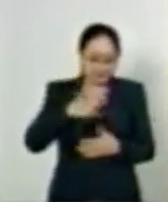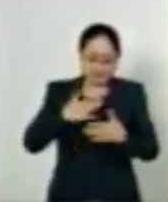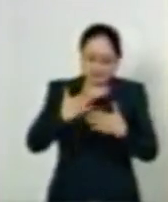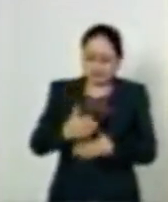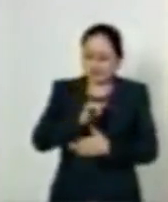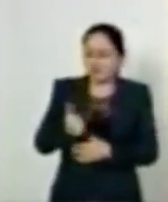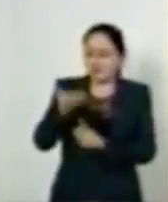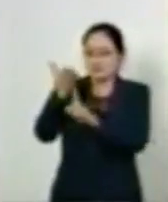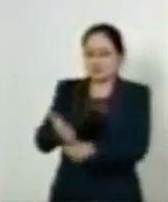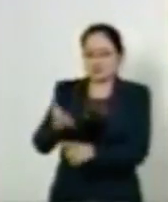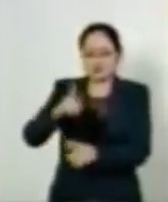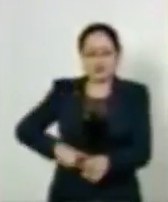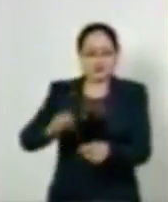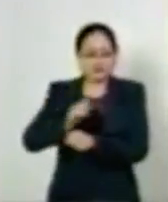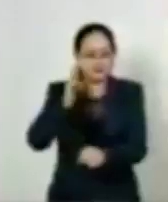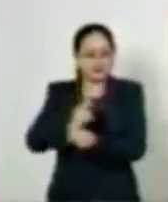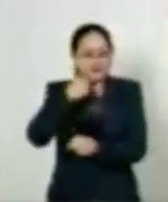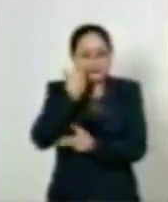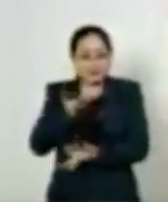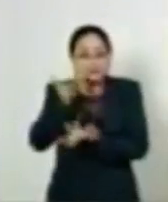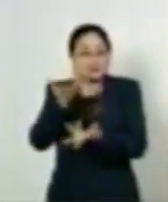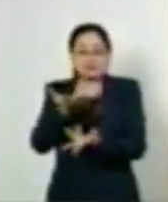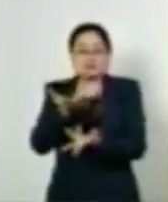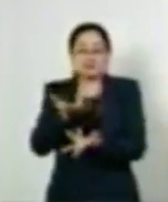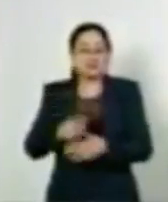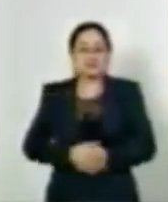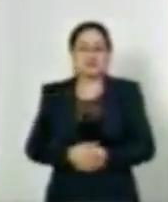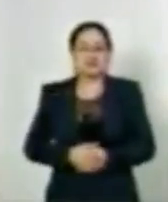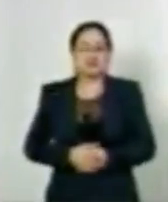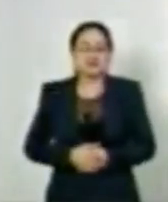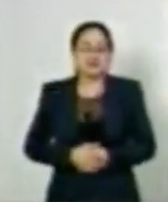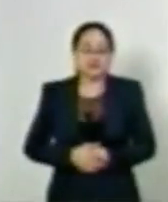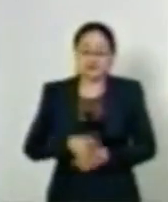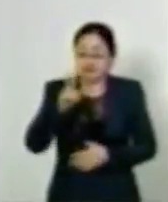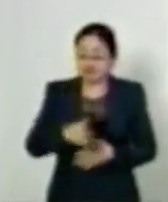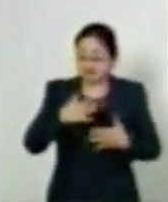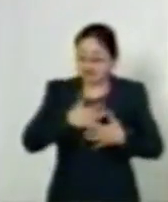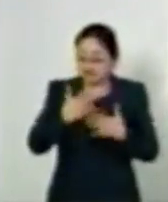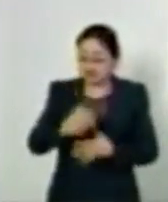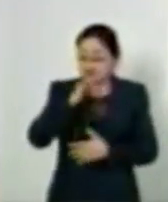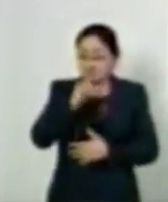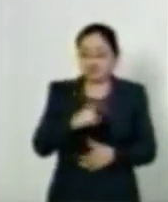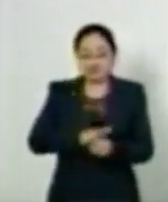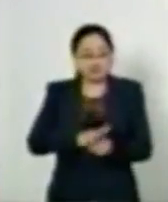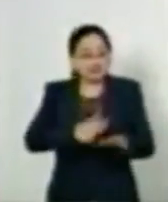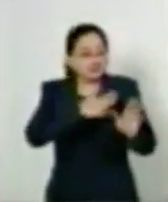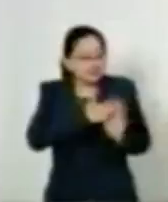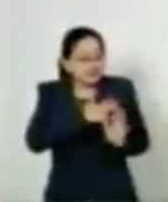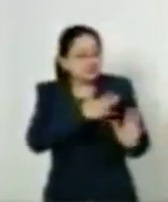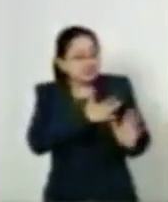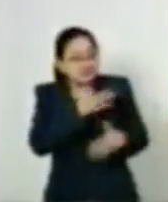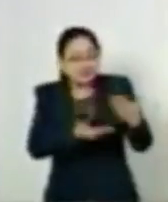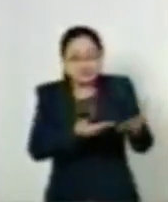y los buenos deseos del gobierno federal. La palabra empeñada no sirve de nada, porque